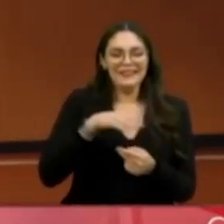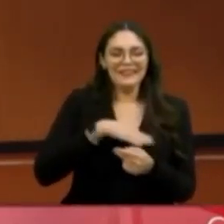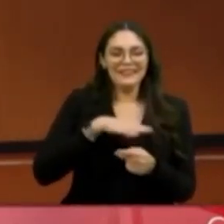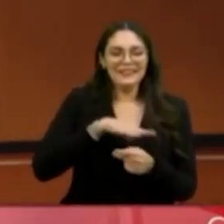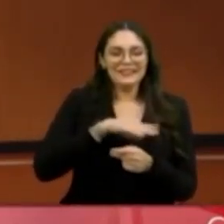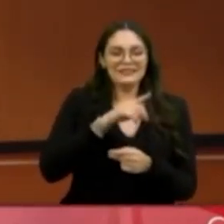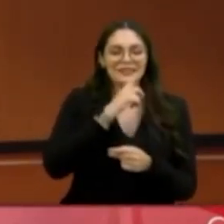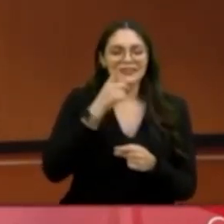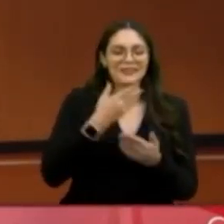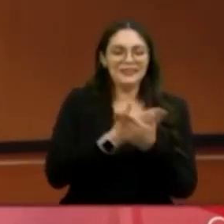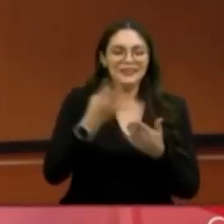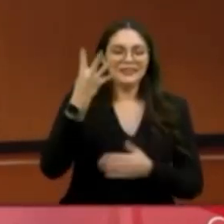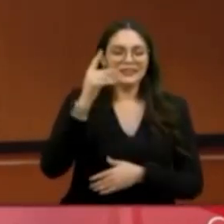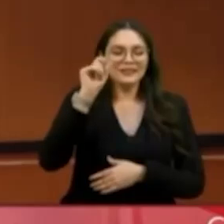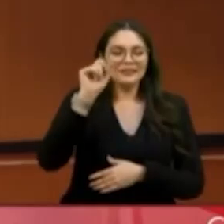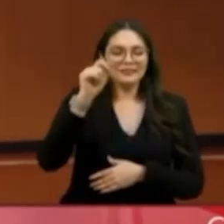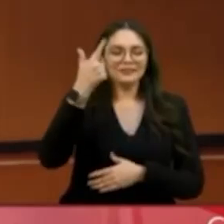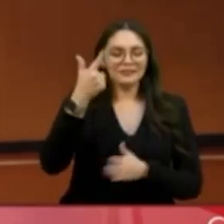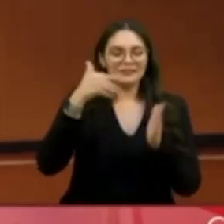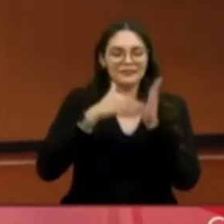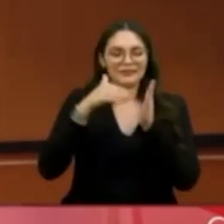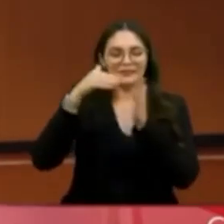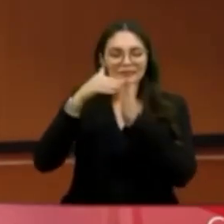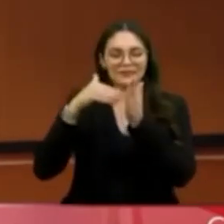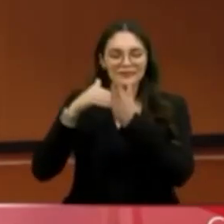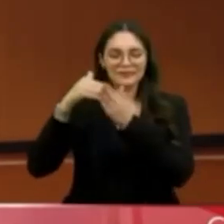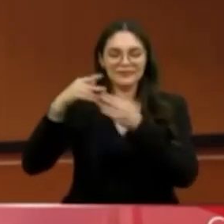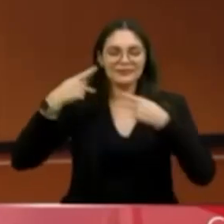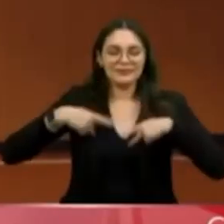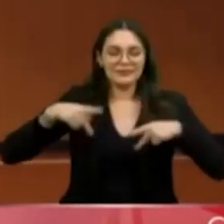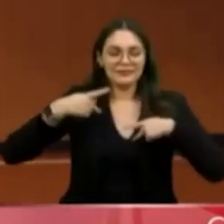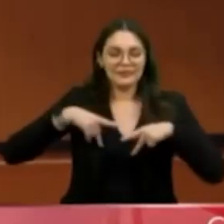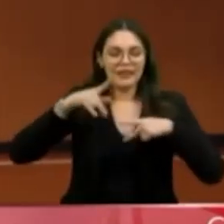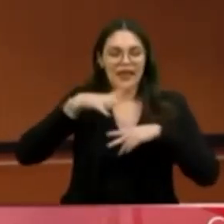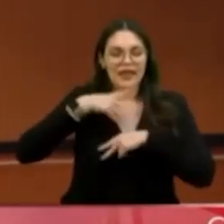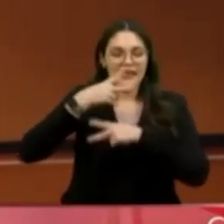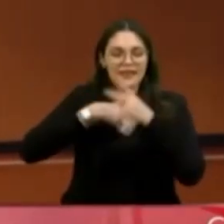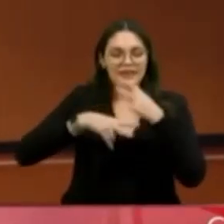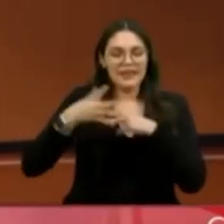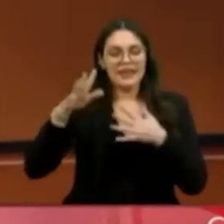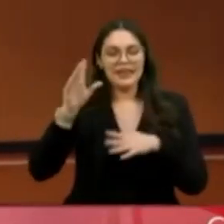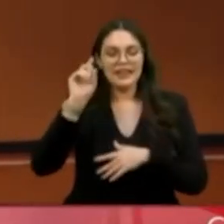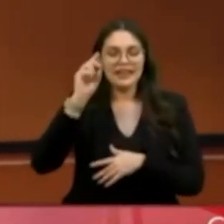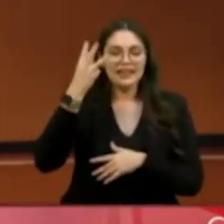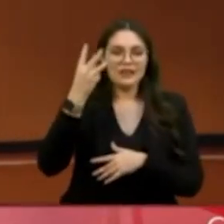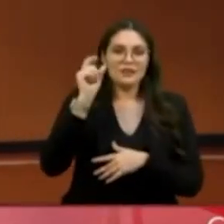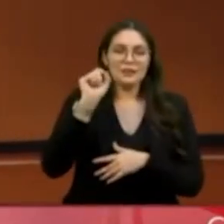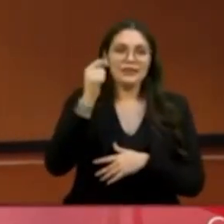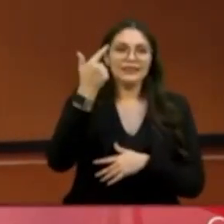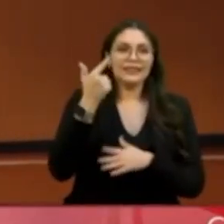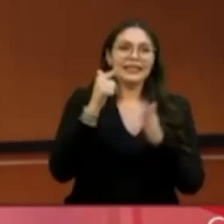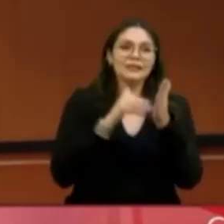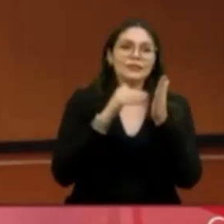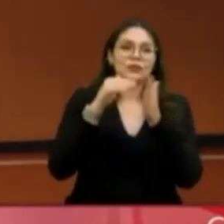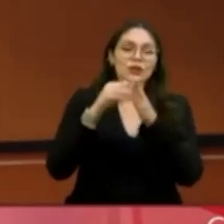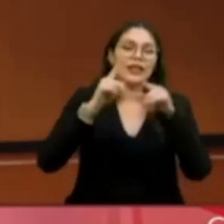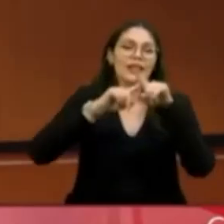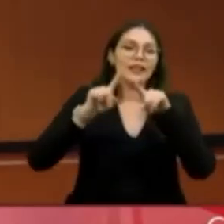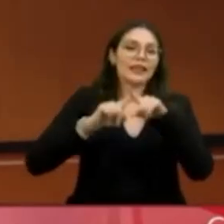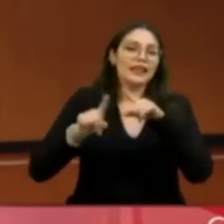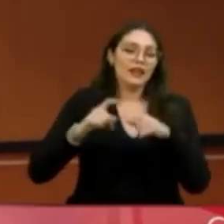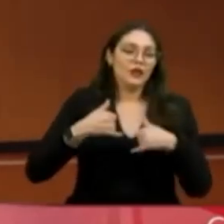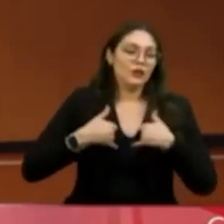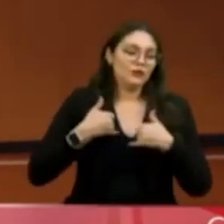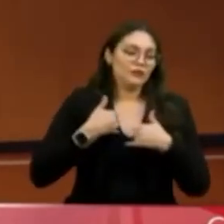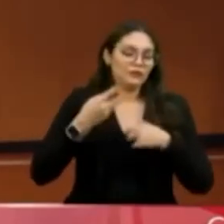visitantes, 4.7 millones de cruceristas y más de 33.7 millones de pasajeros en